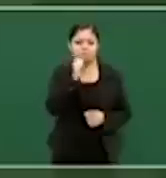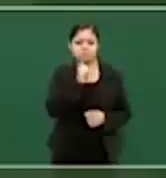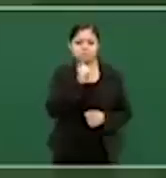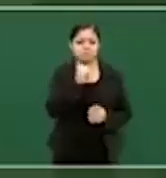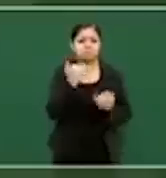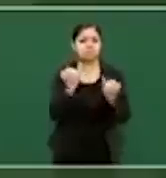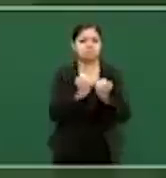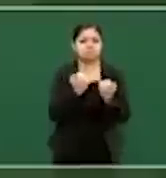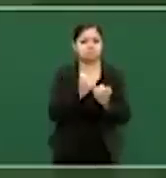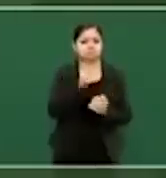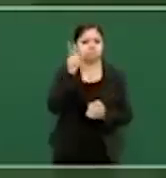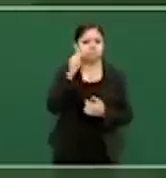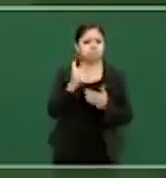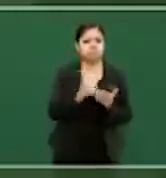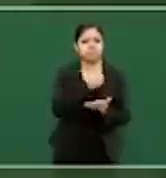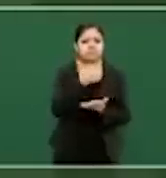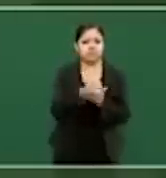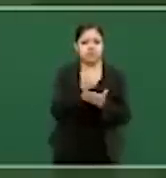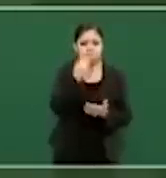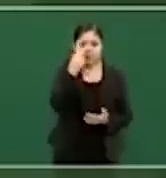la Ciudad de México,